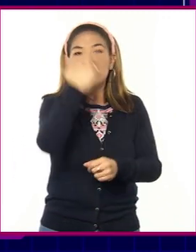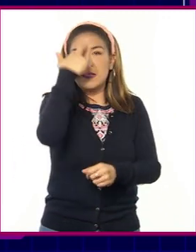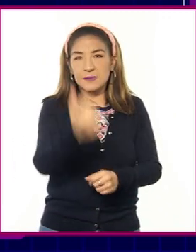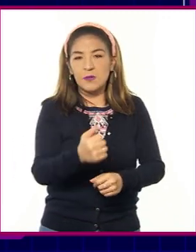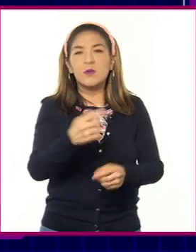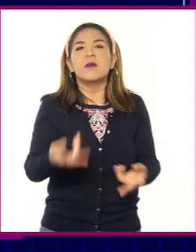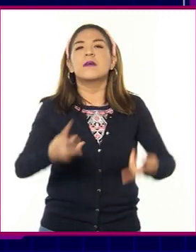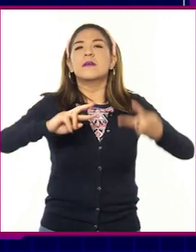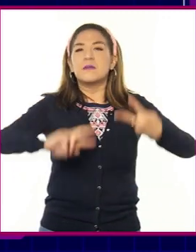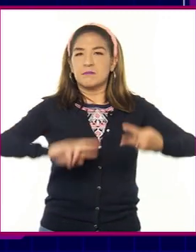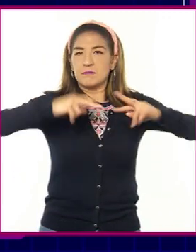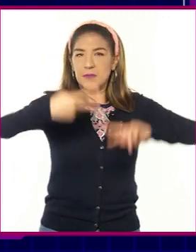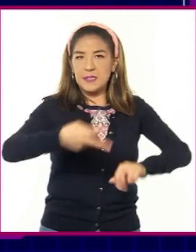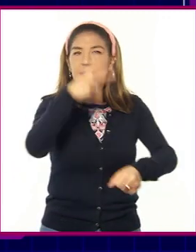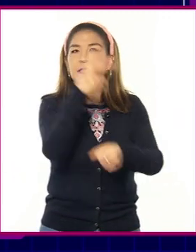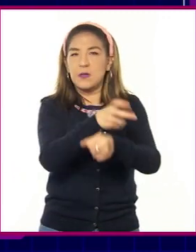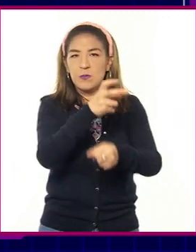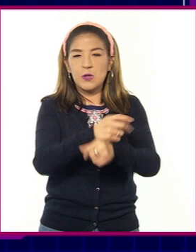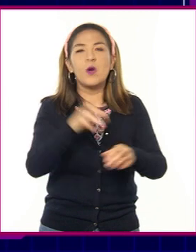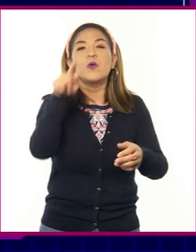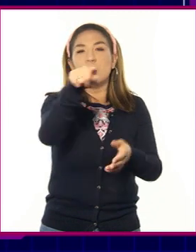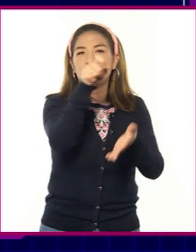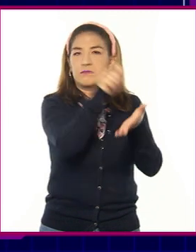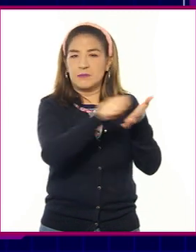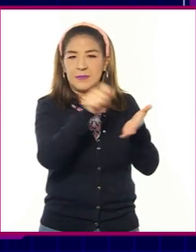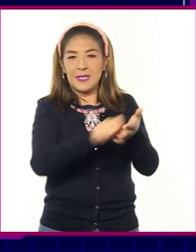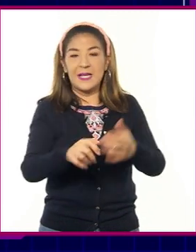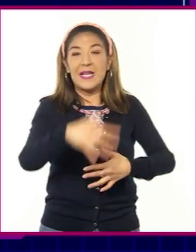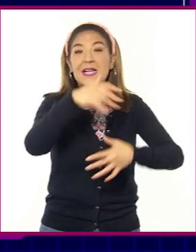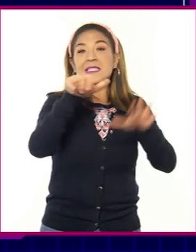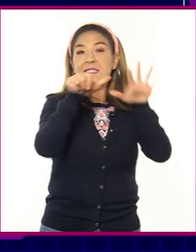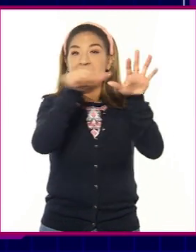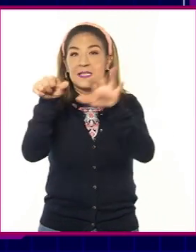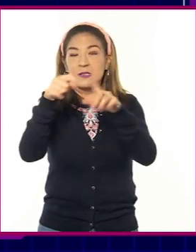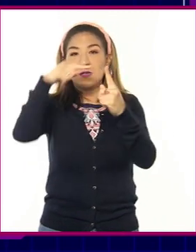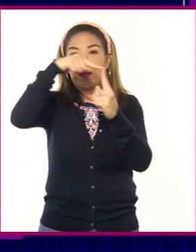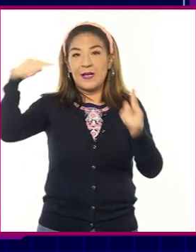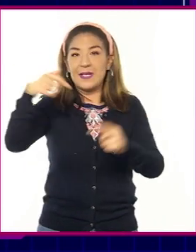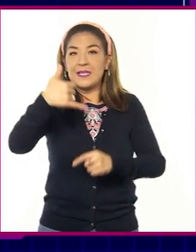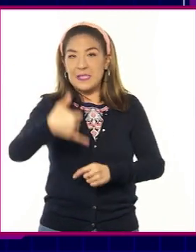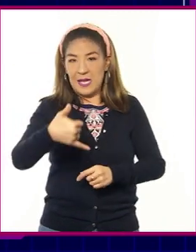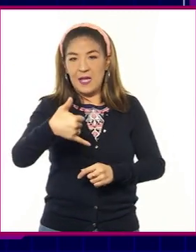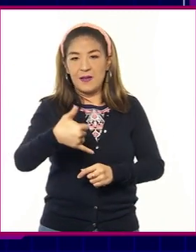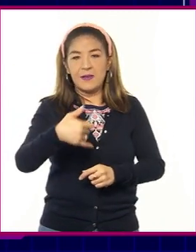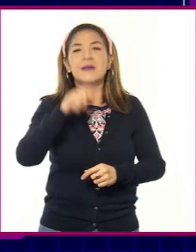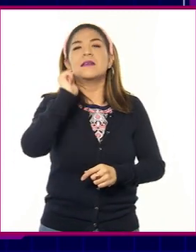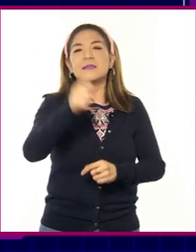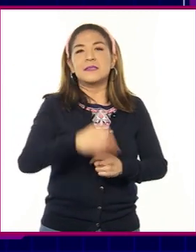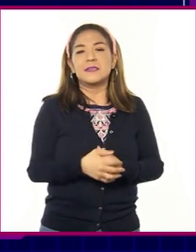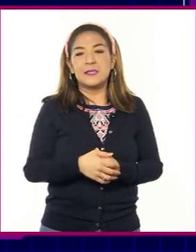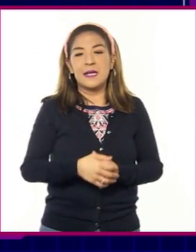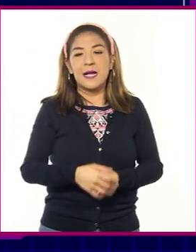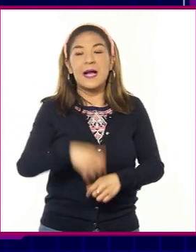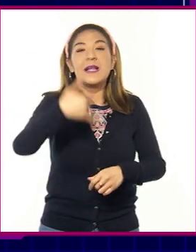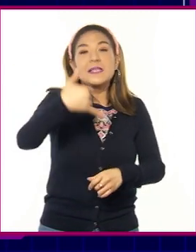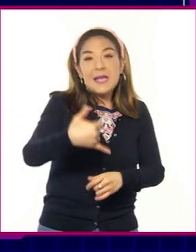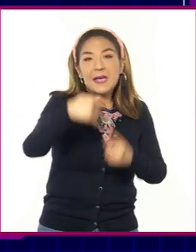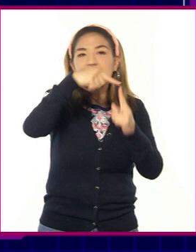se invierte la segunda. En lugar de escribir 600 es a y, escribimos y es a